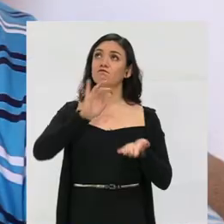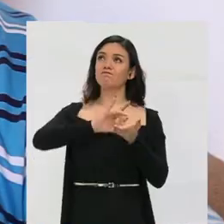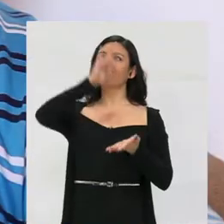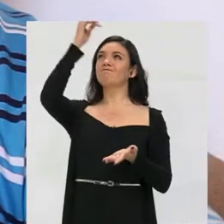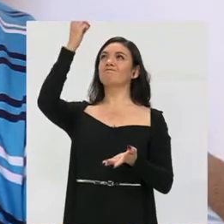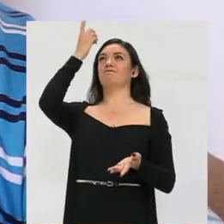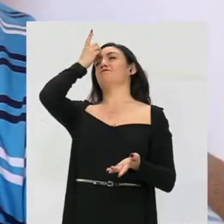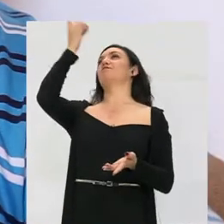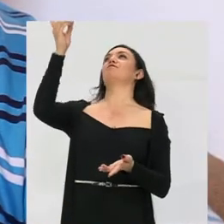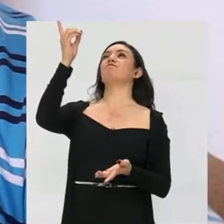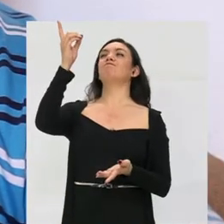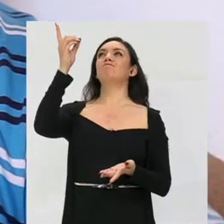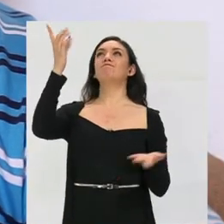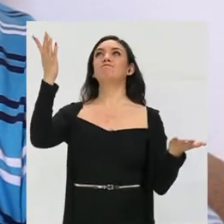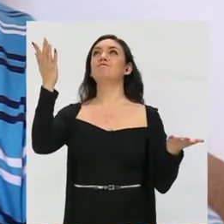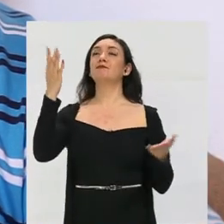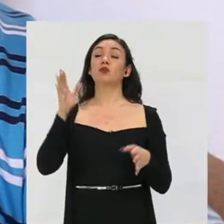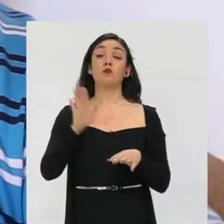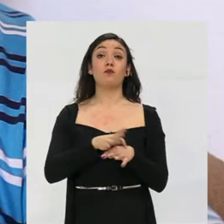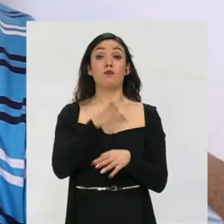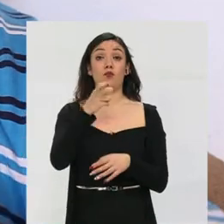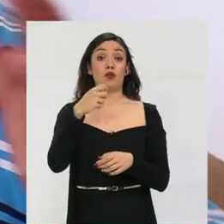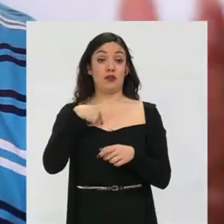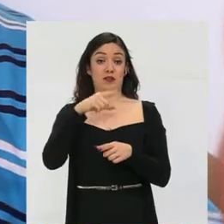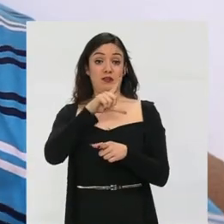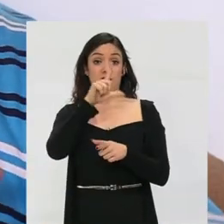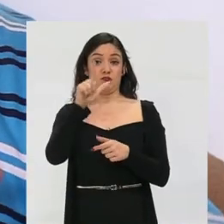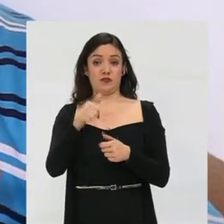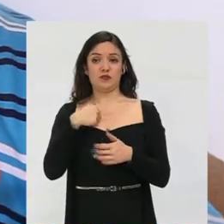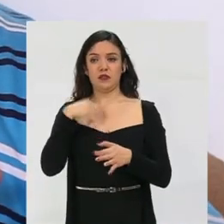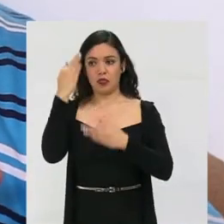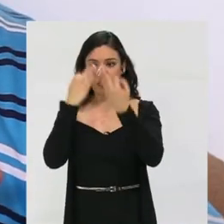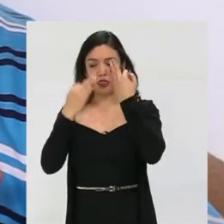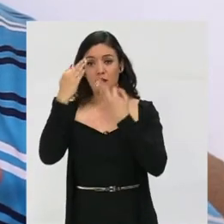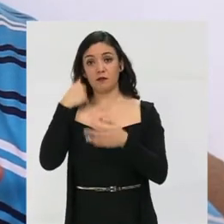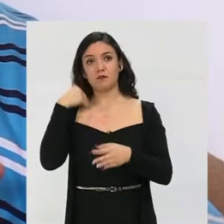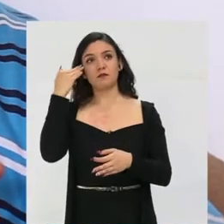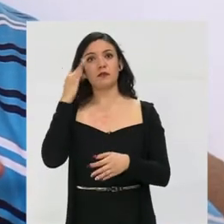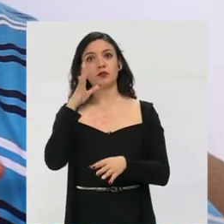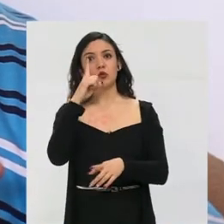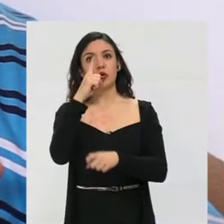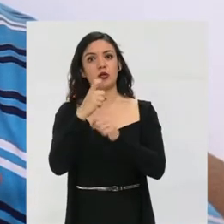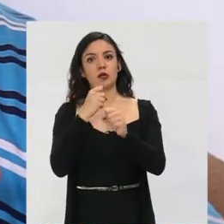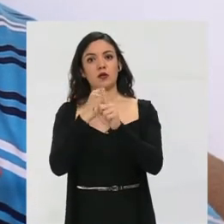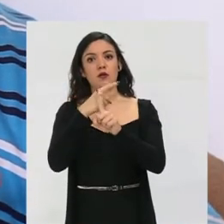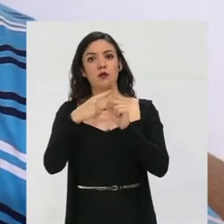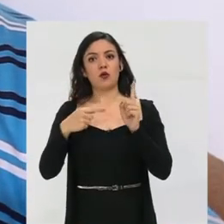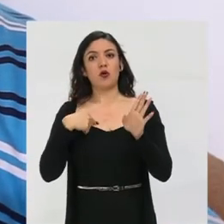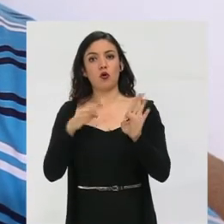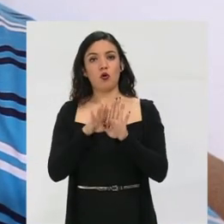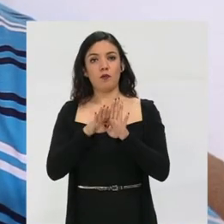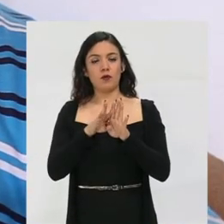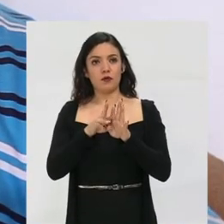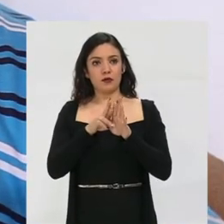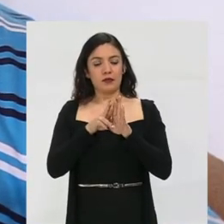hermana. Gracias a Dios, después de, como te comento, me costó un año y